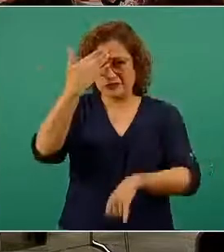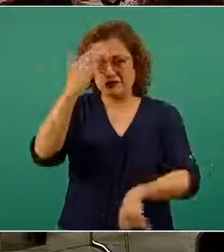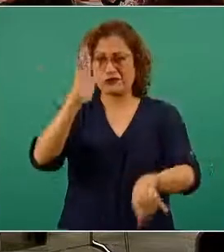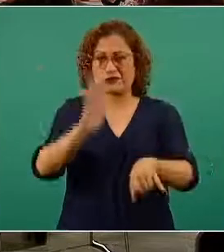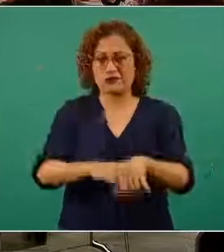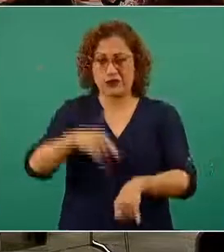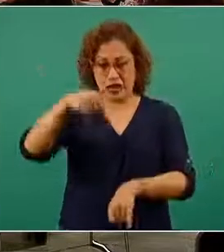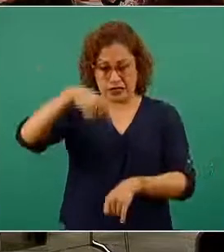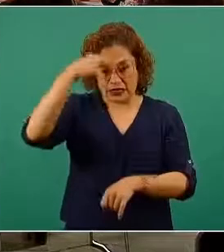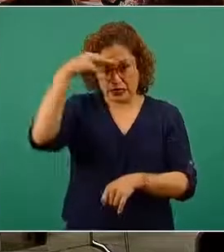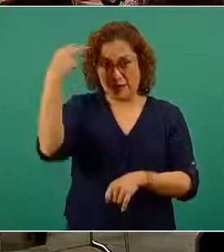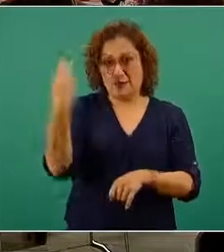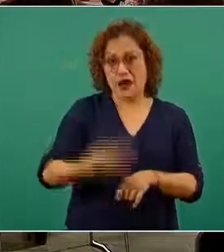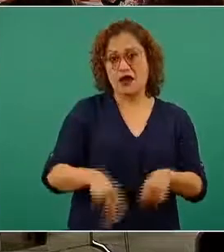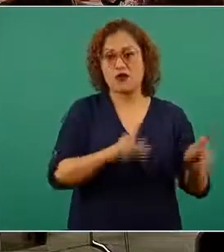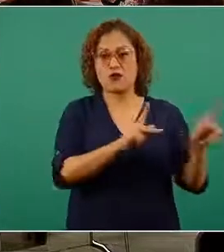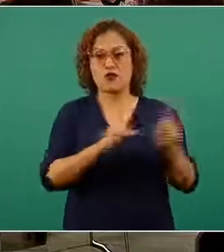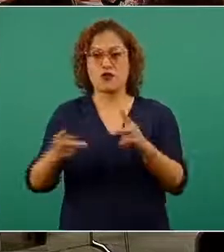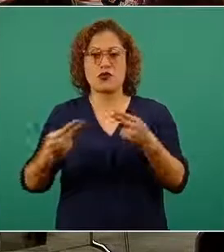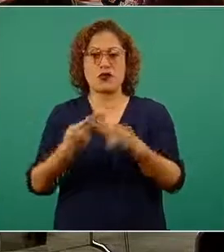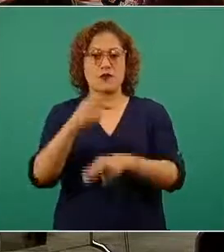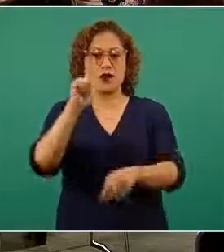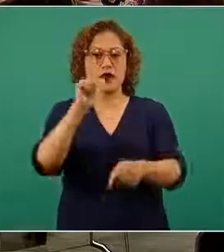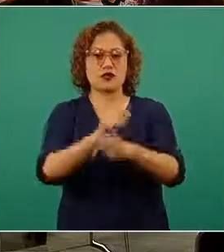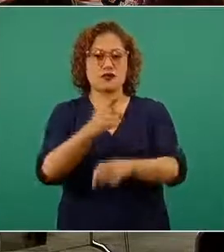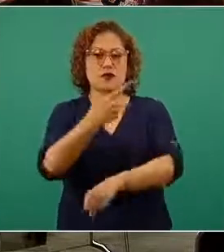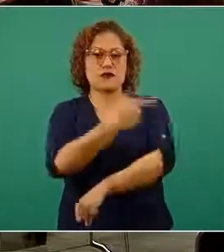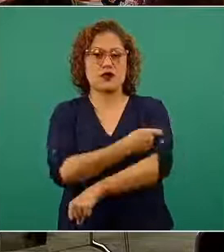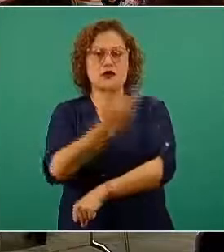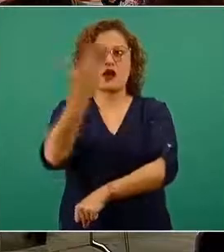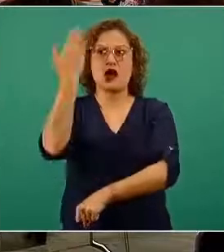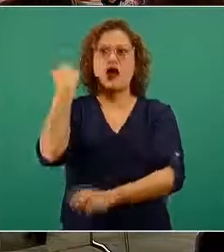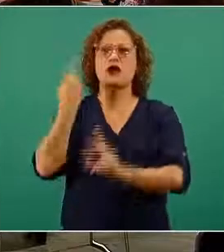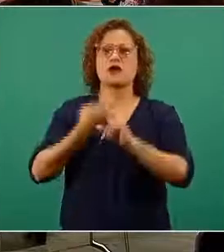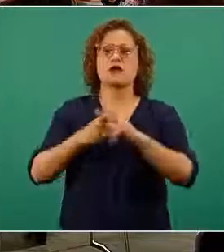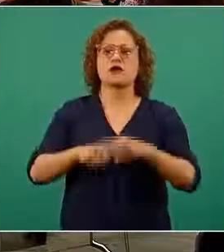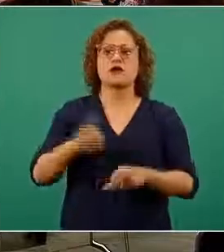de vacunación universal, que fue establecido en 1972,